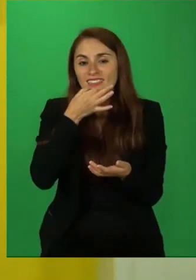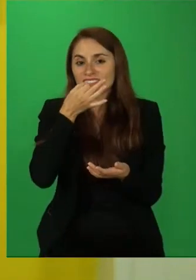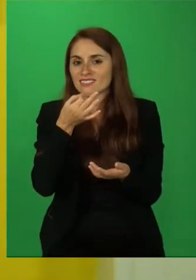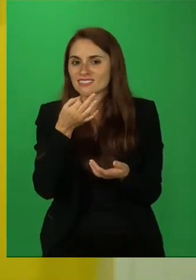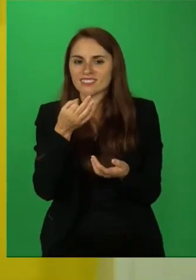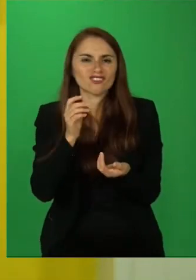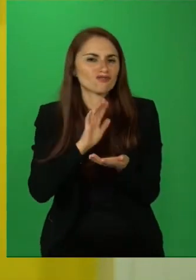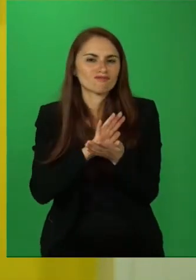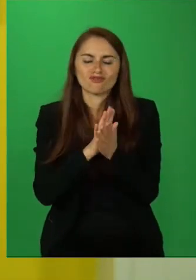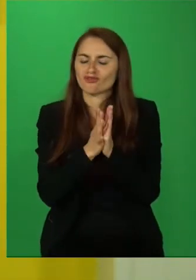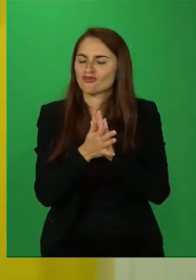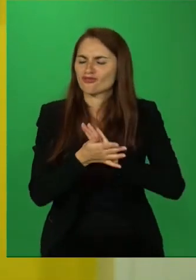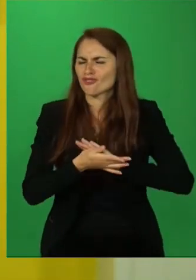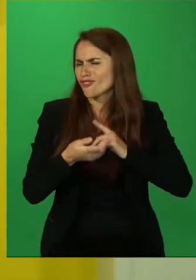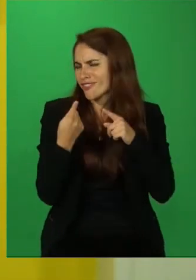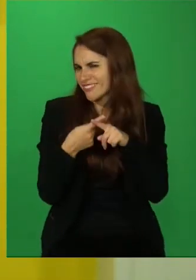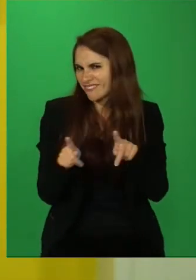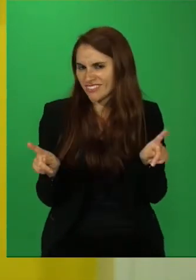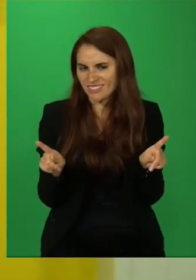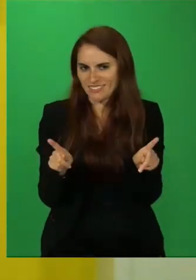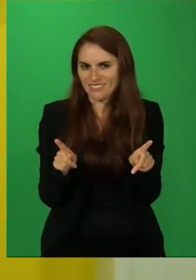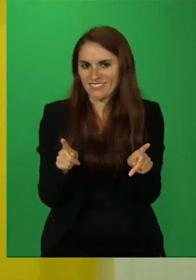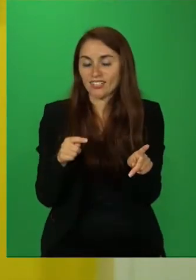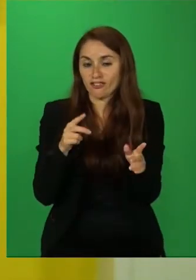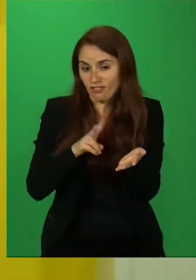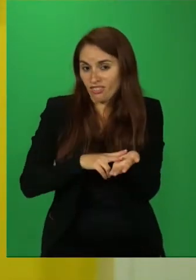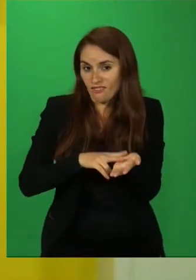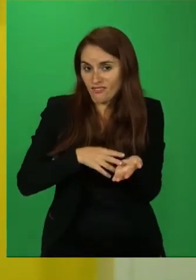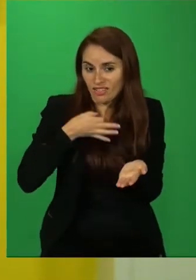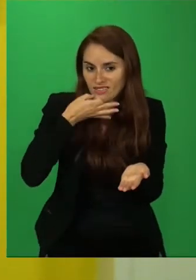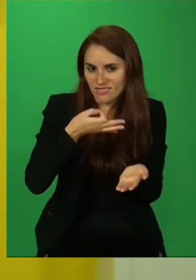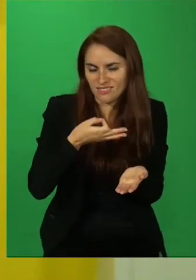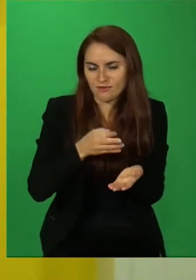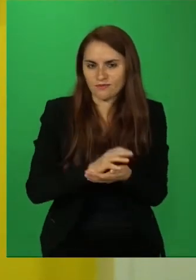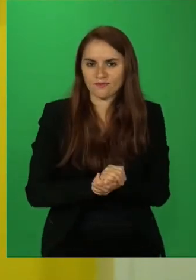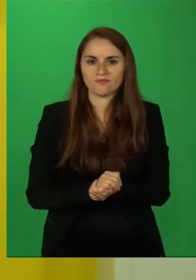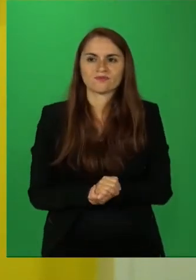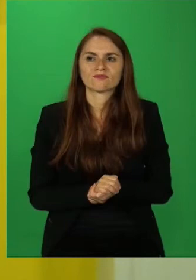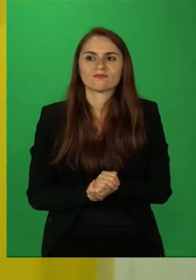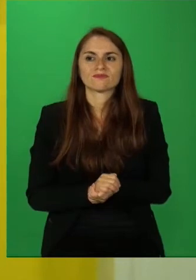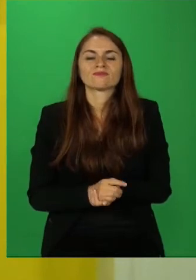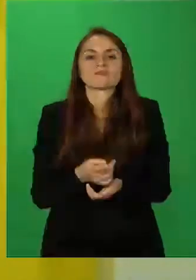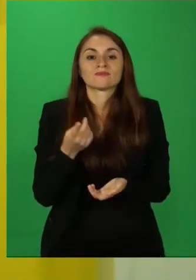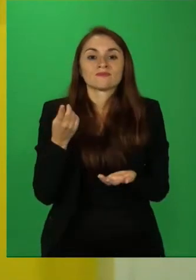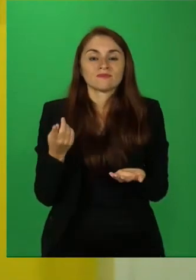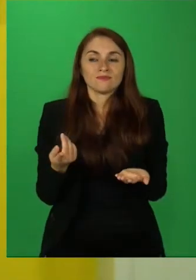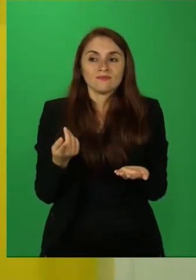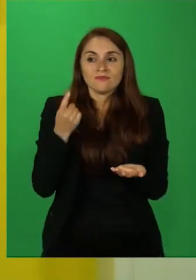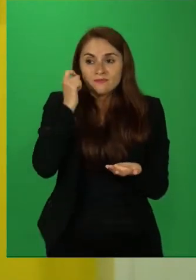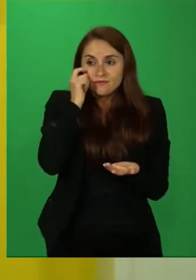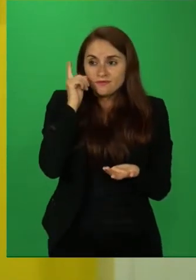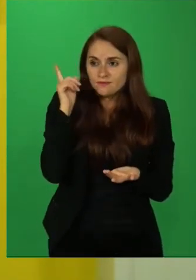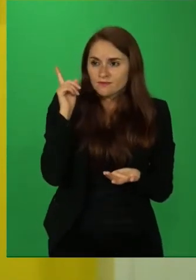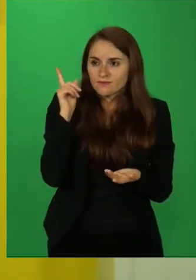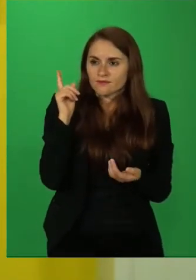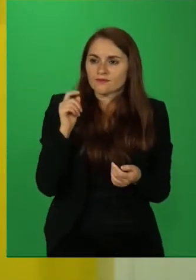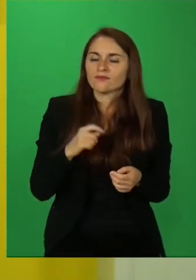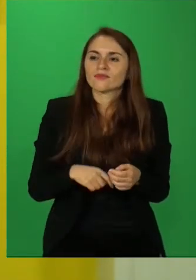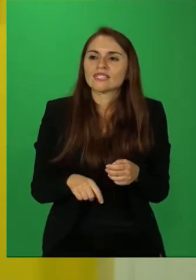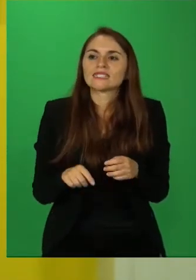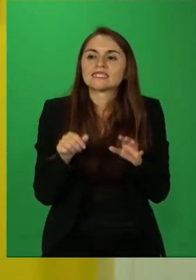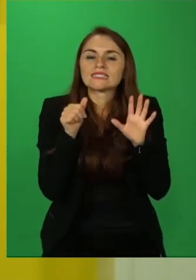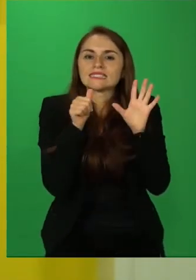decir todo lo contrario a lo que realmente pienso. ¿Te diste cuenta? Vamos al